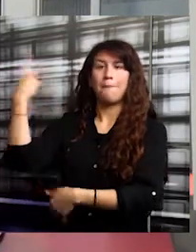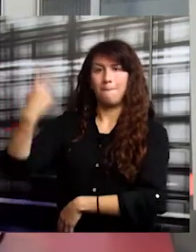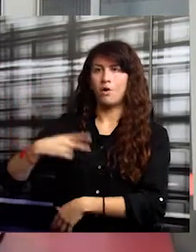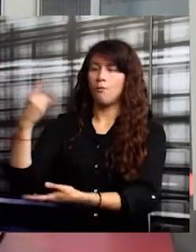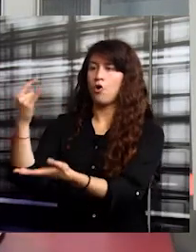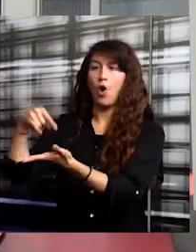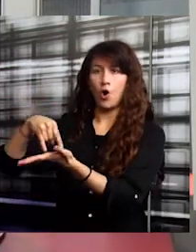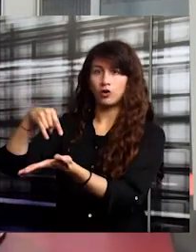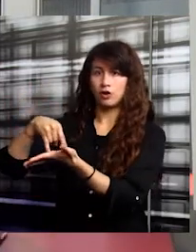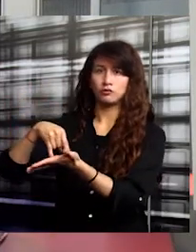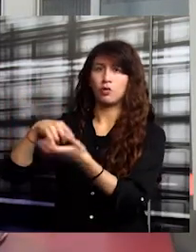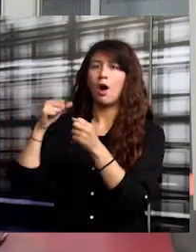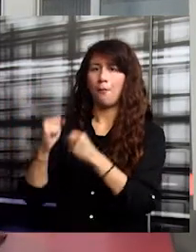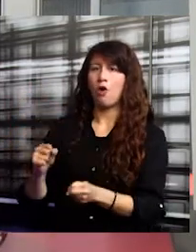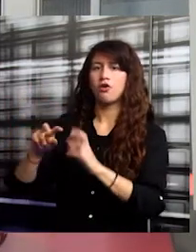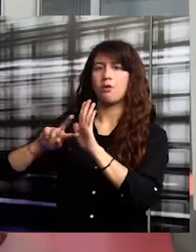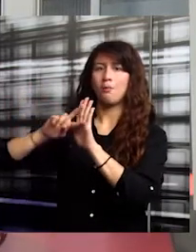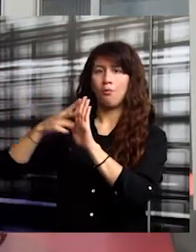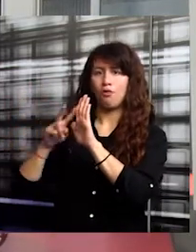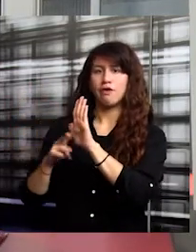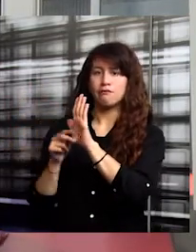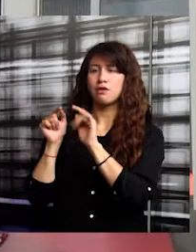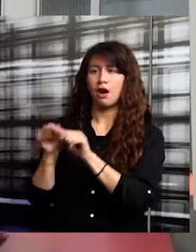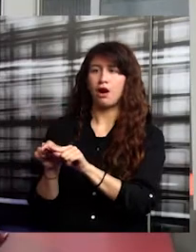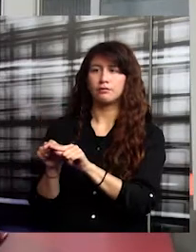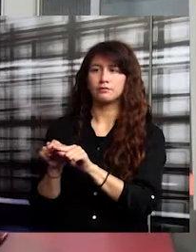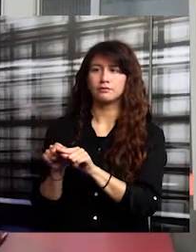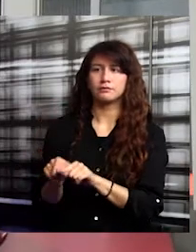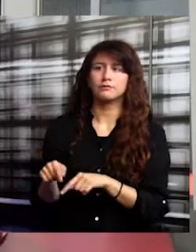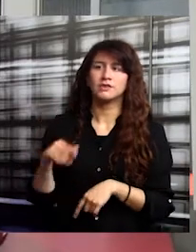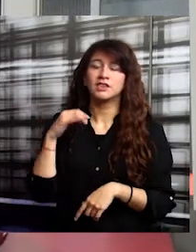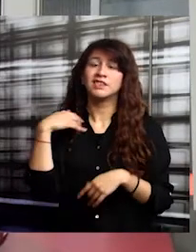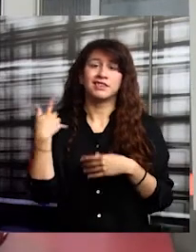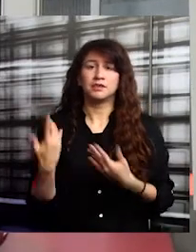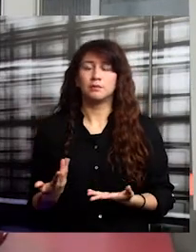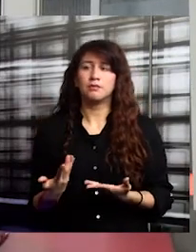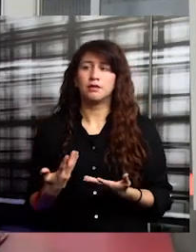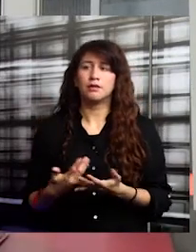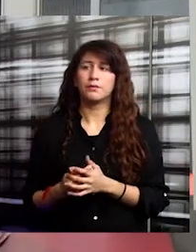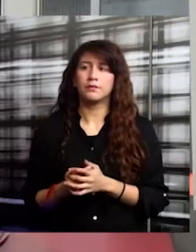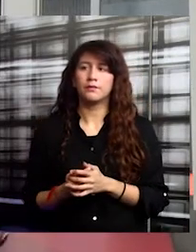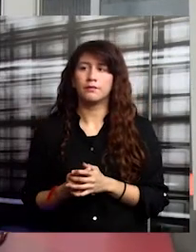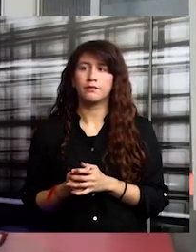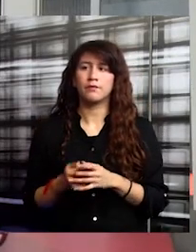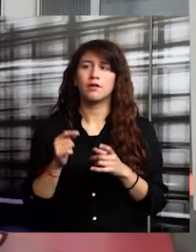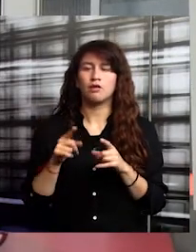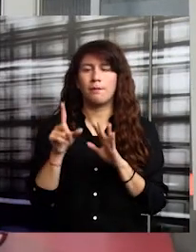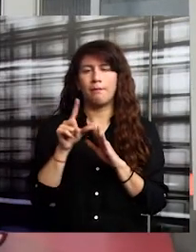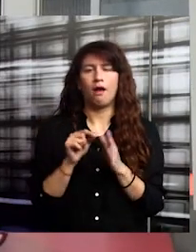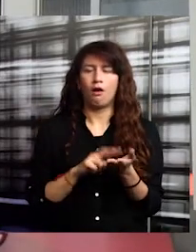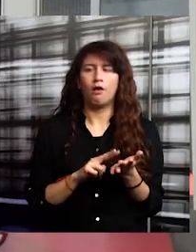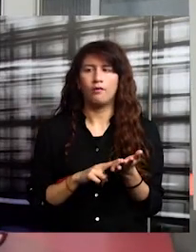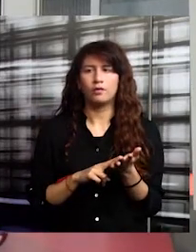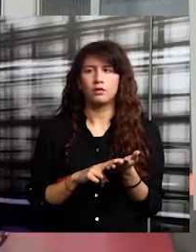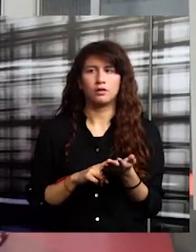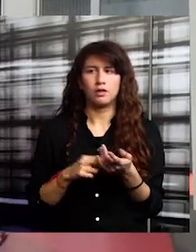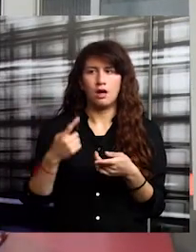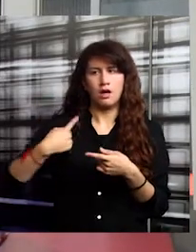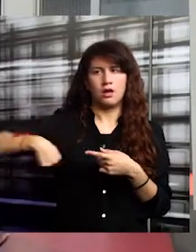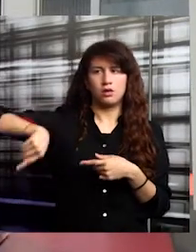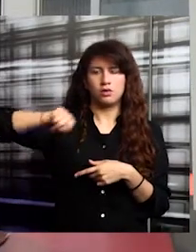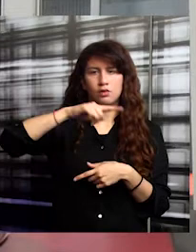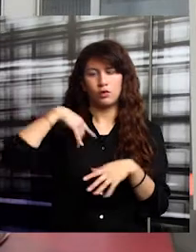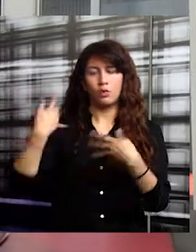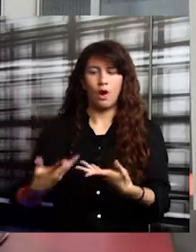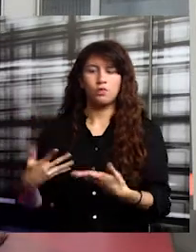Constitución. Sin embargo, y no es menos cierto, que nuestro actual Congreso está